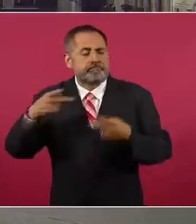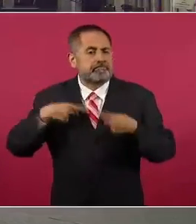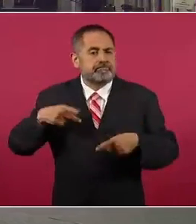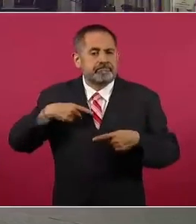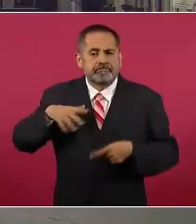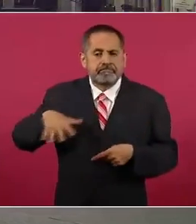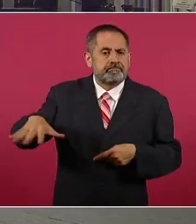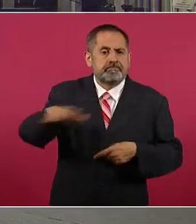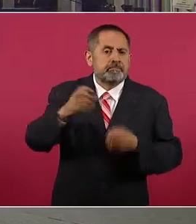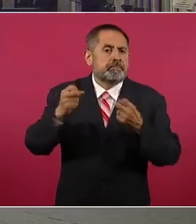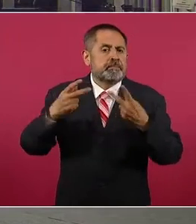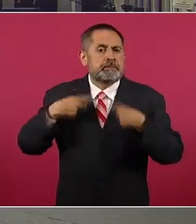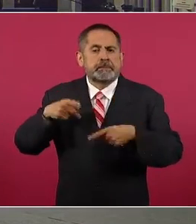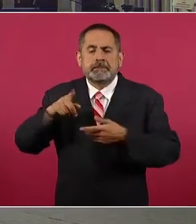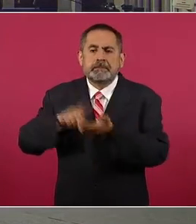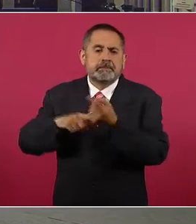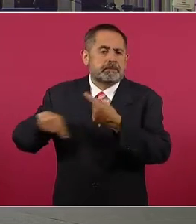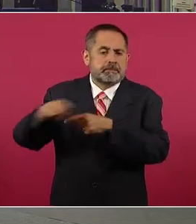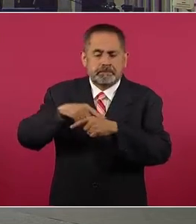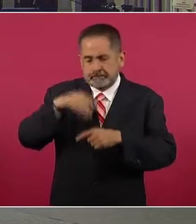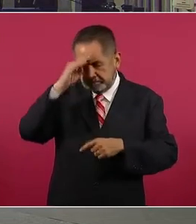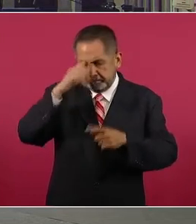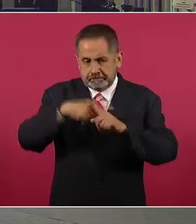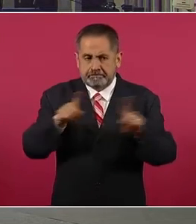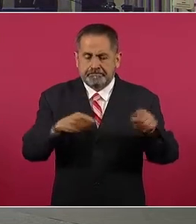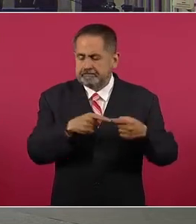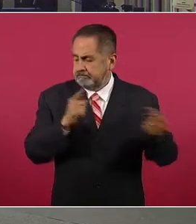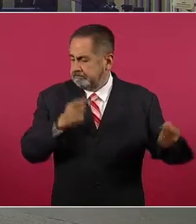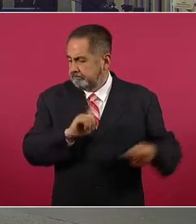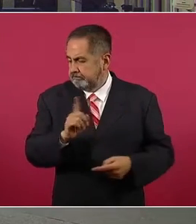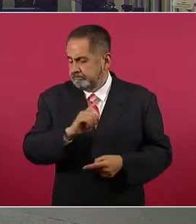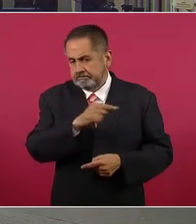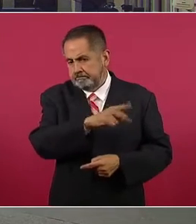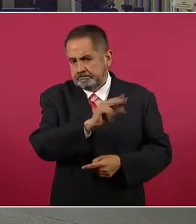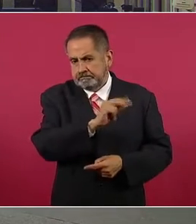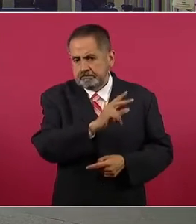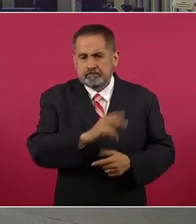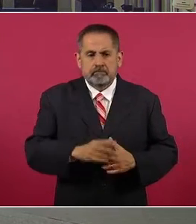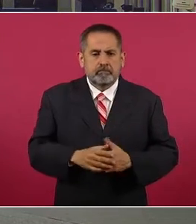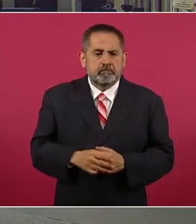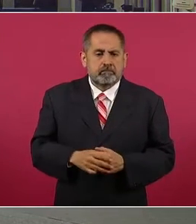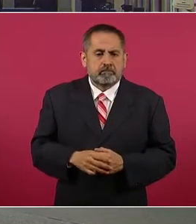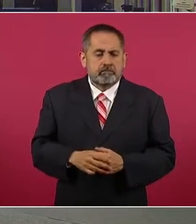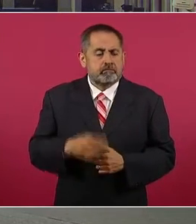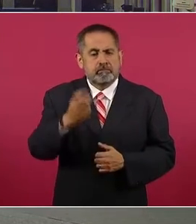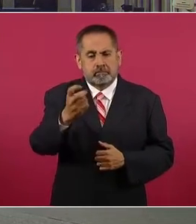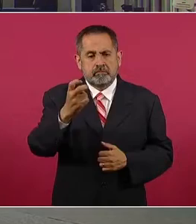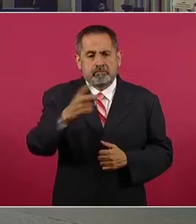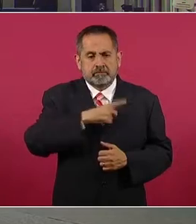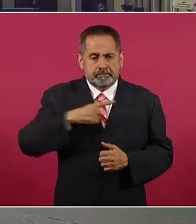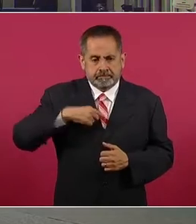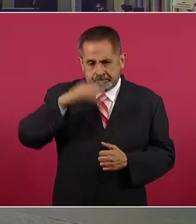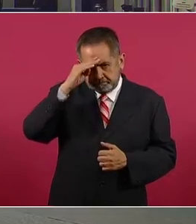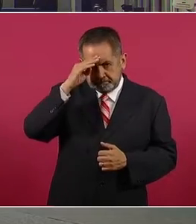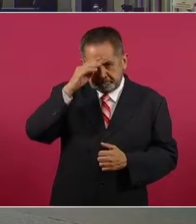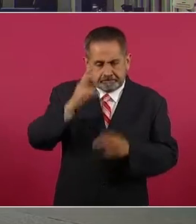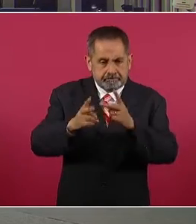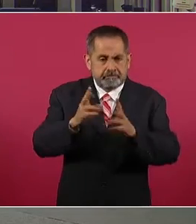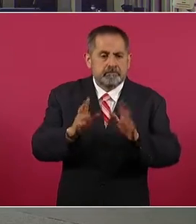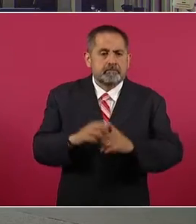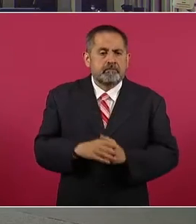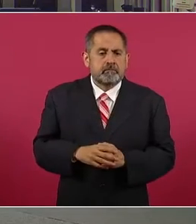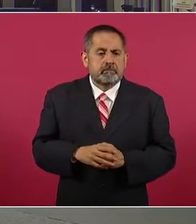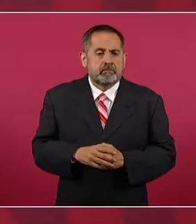gente, muchas personas que piensan distinto. Entonces, eso es lo que hay que plantear. Y